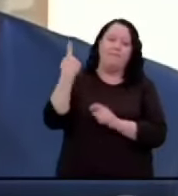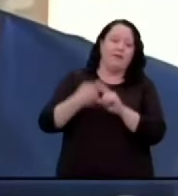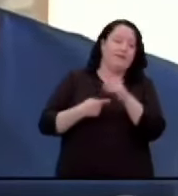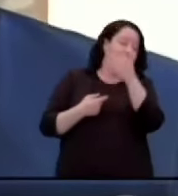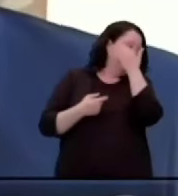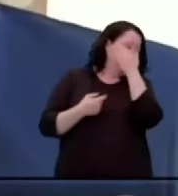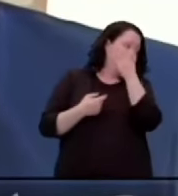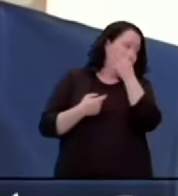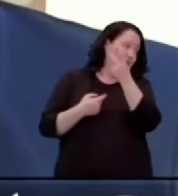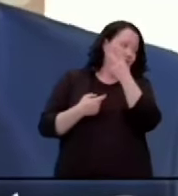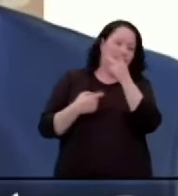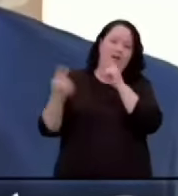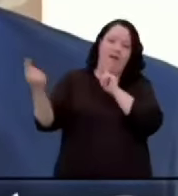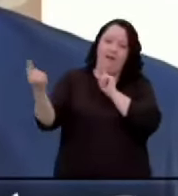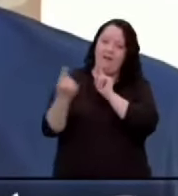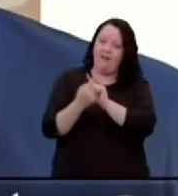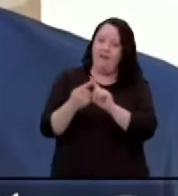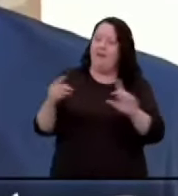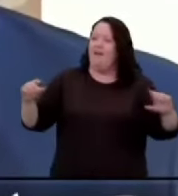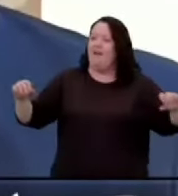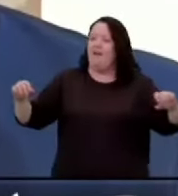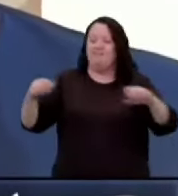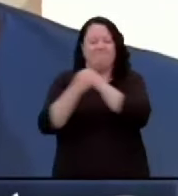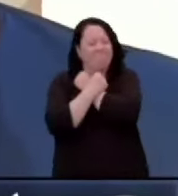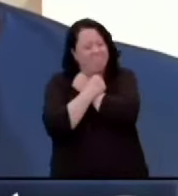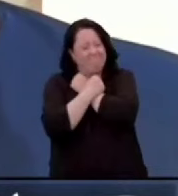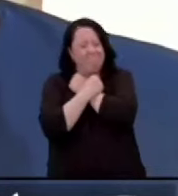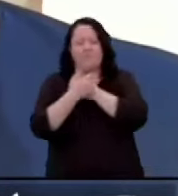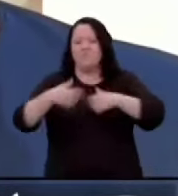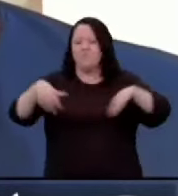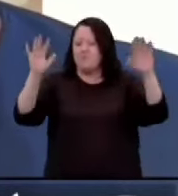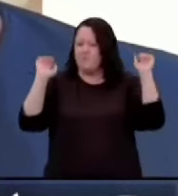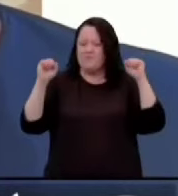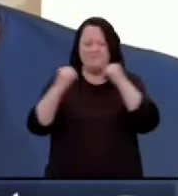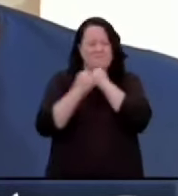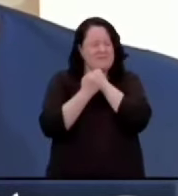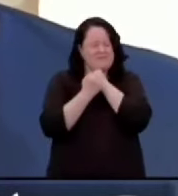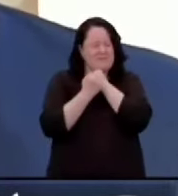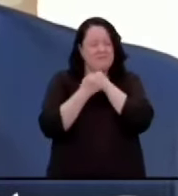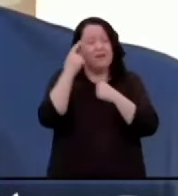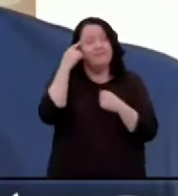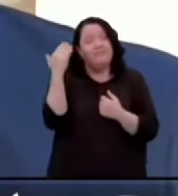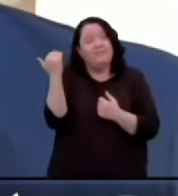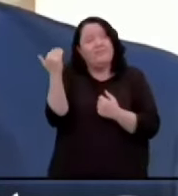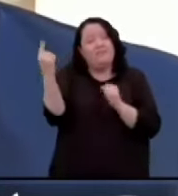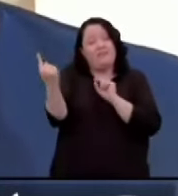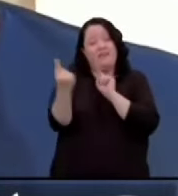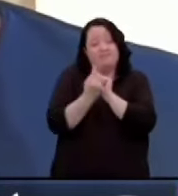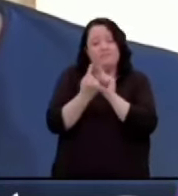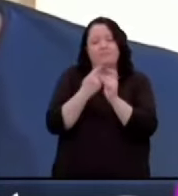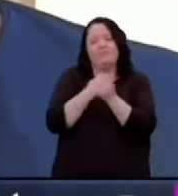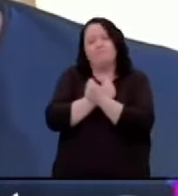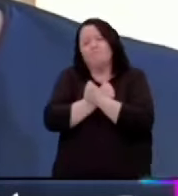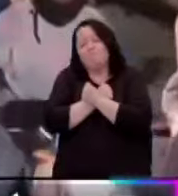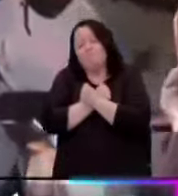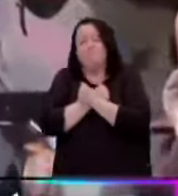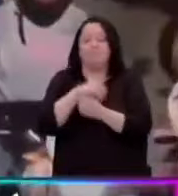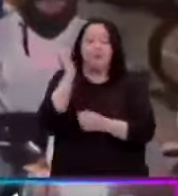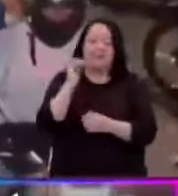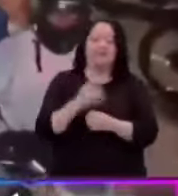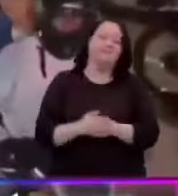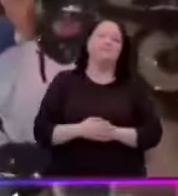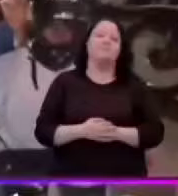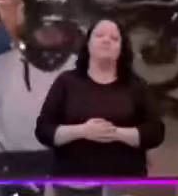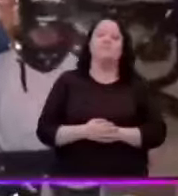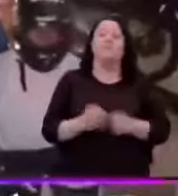ver, pues nada, me fundí con él en un abrazo inmenso, inmenso, que lo extrañaba mucho, que lo amo con todo mi corazón. La